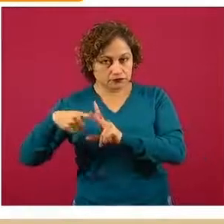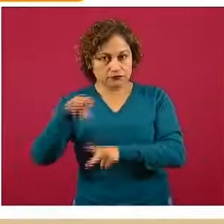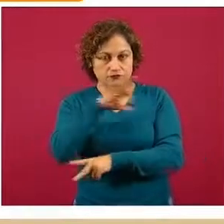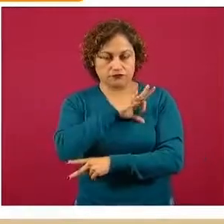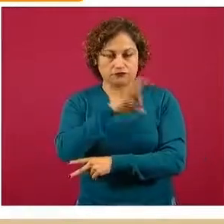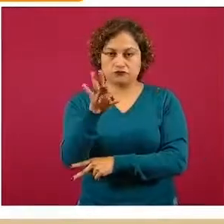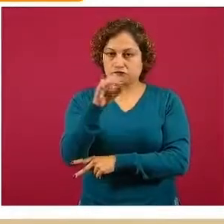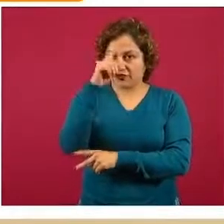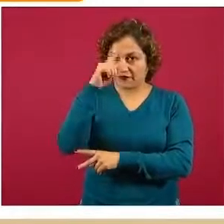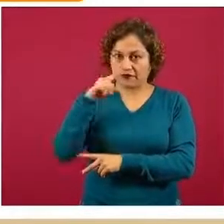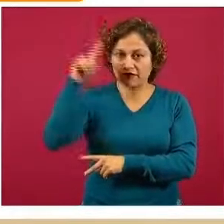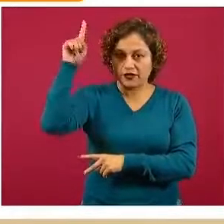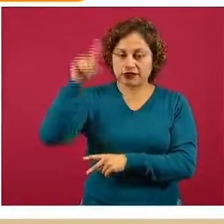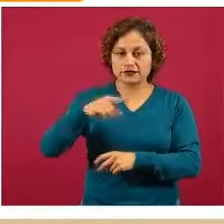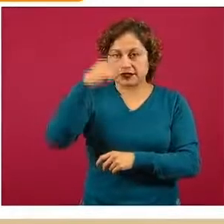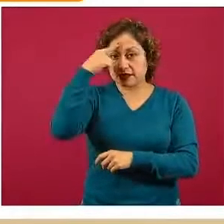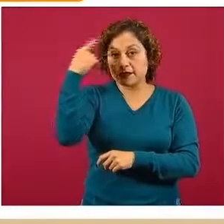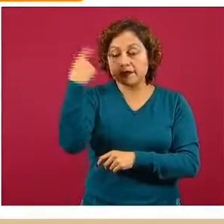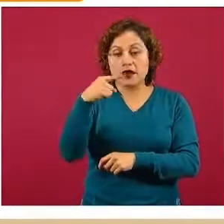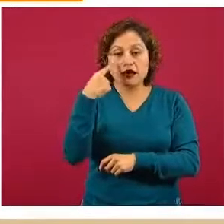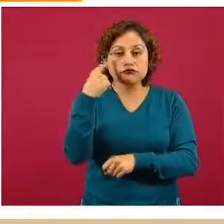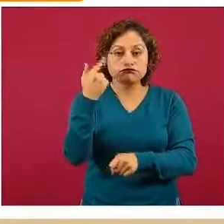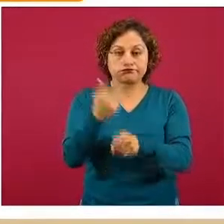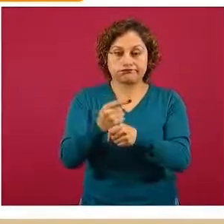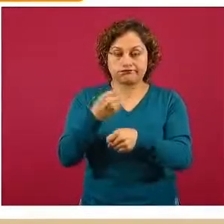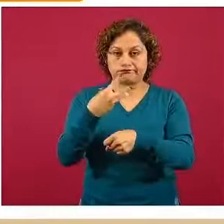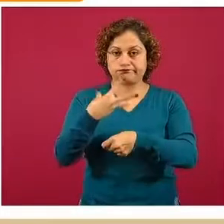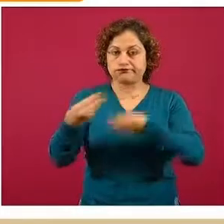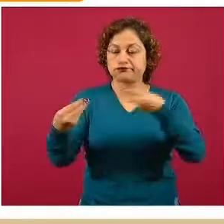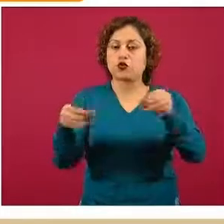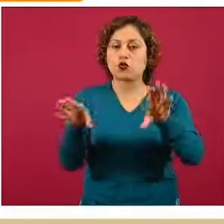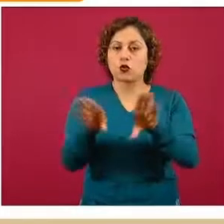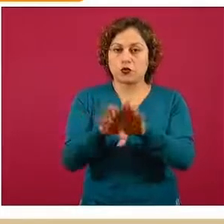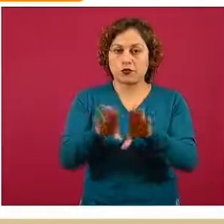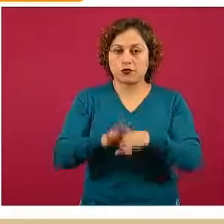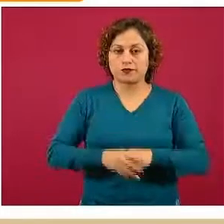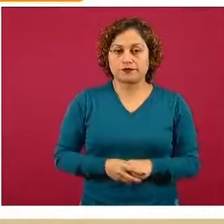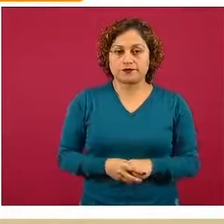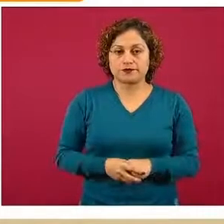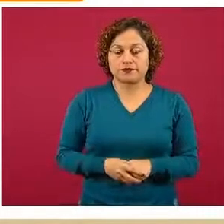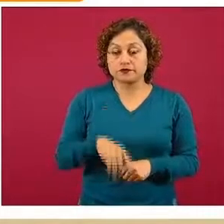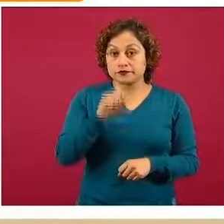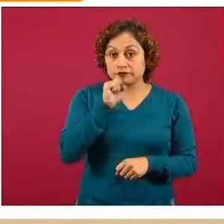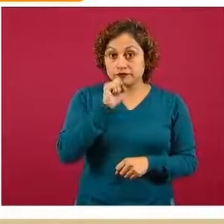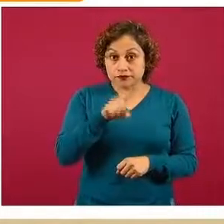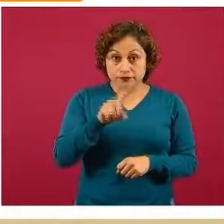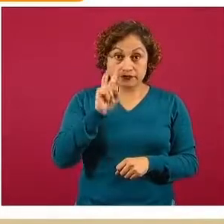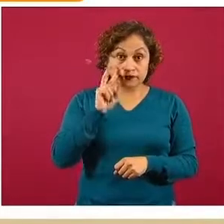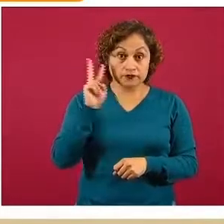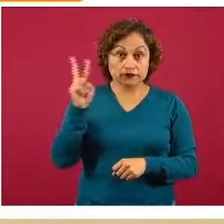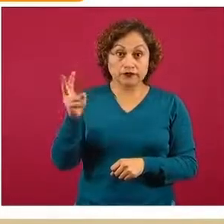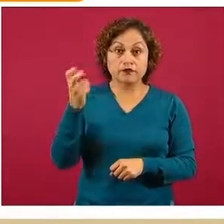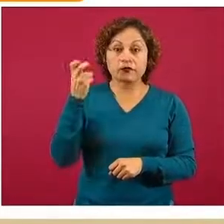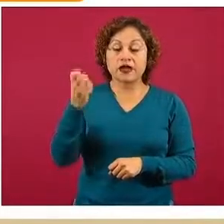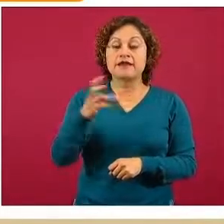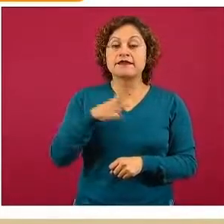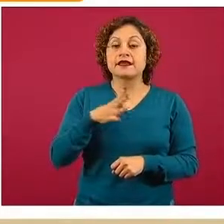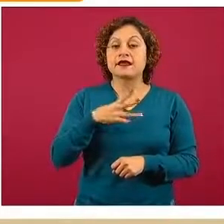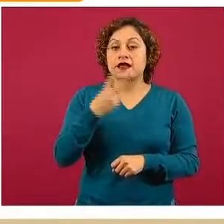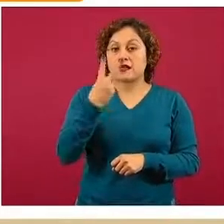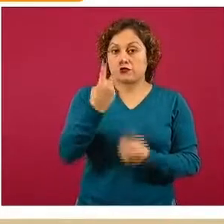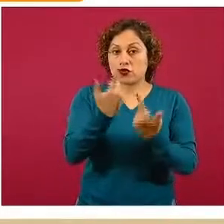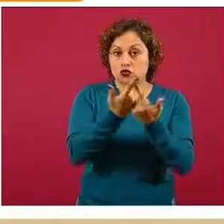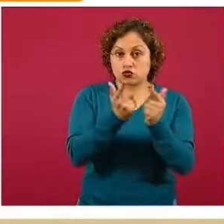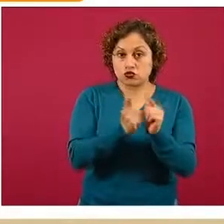comportamiento de la epidemia en México. Como podemos ver, resaltan 2 grupos de personas